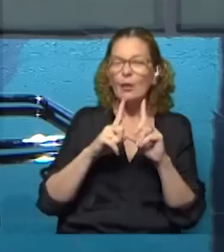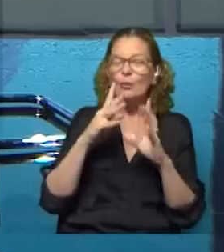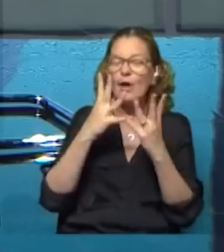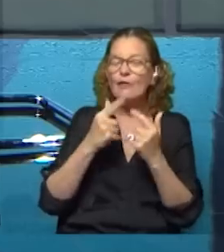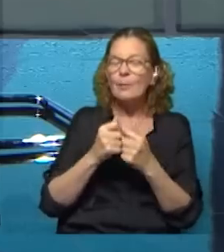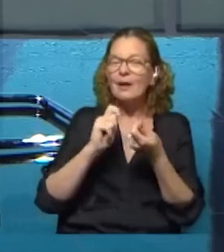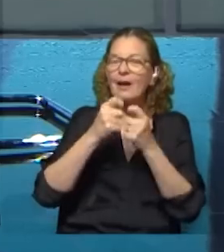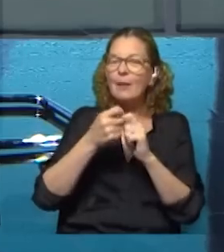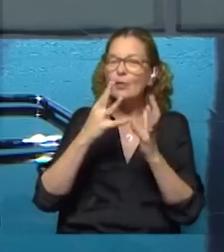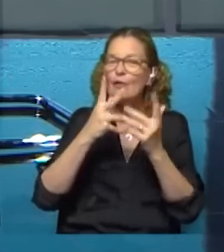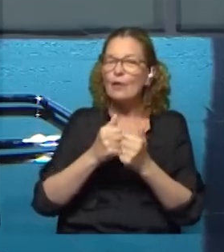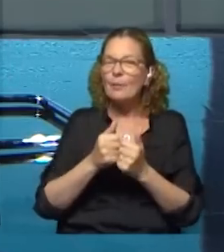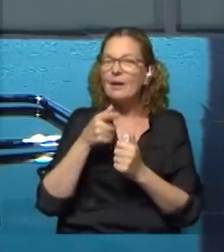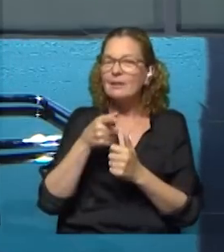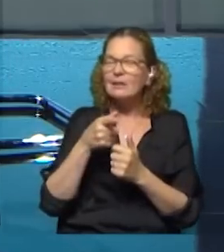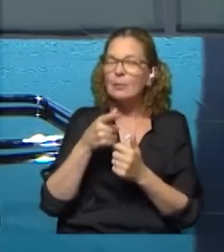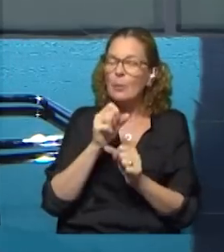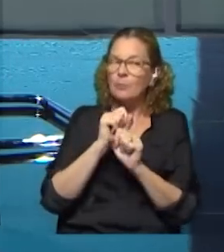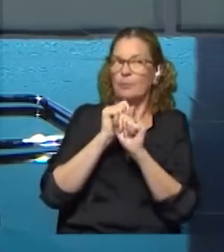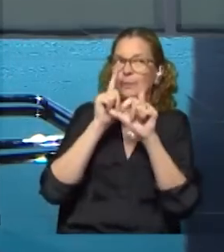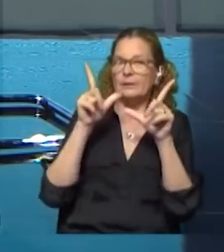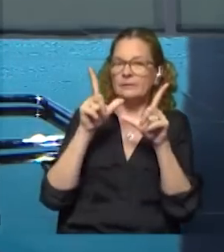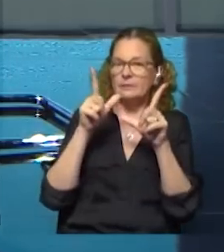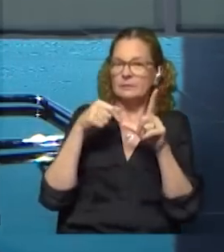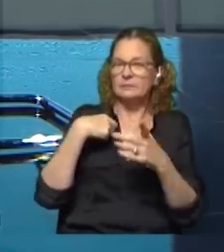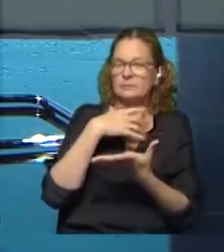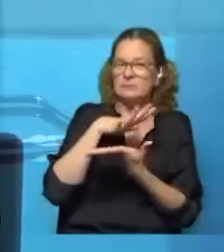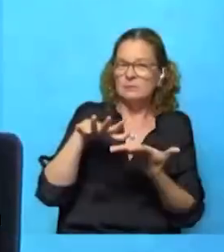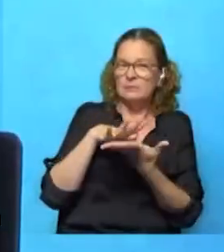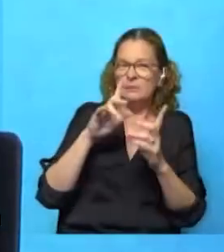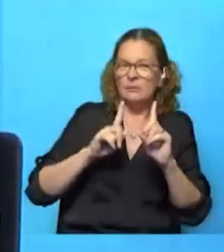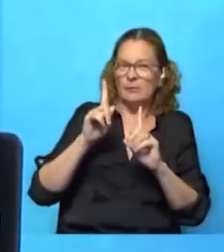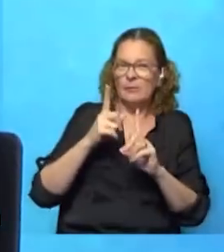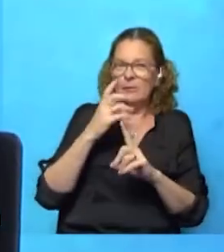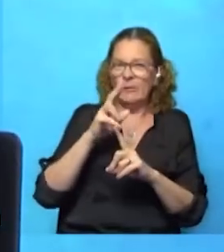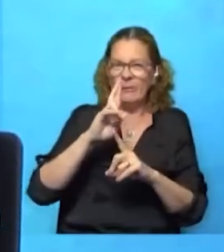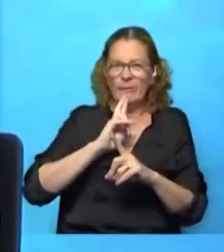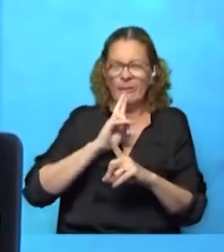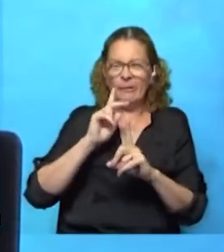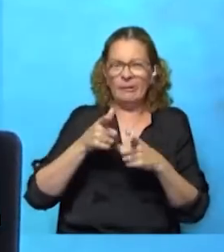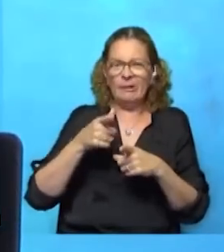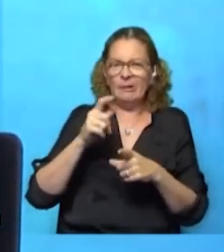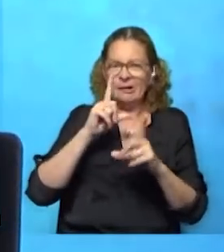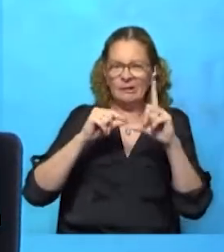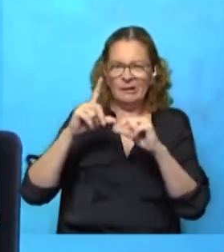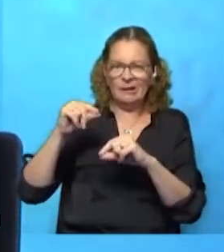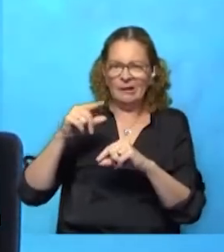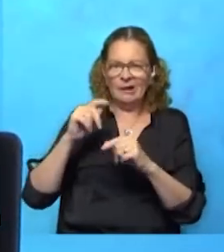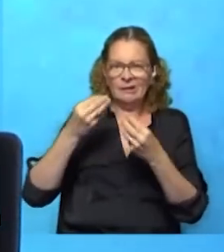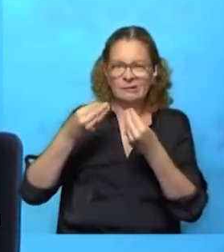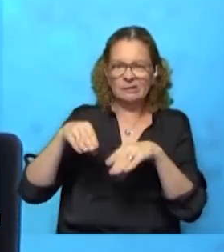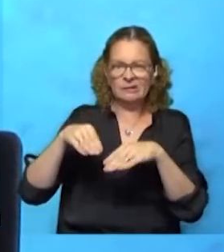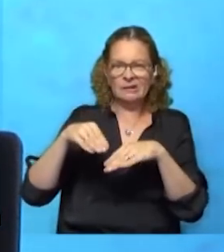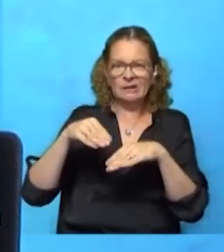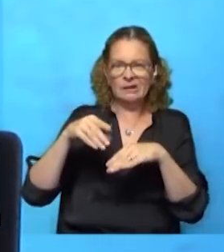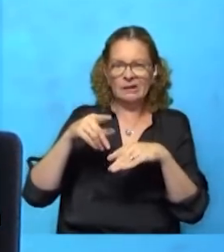ese cambio de metodología puede haber este impactado Esto va más como sociólogo en algunos resultados Porque también las encuestas han perdido